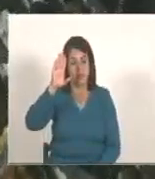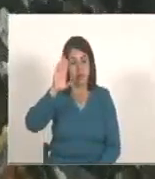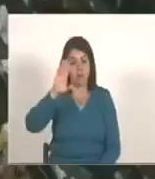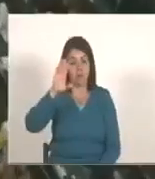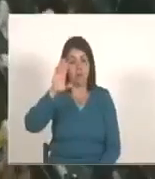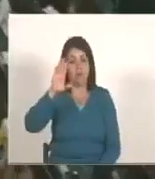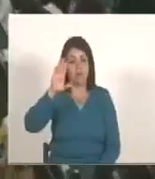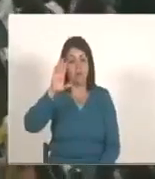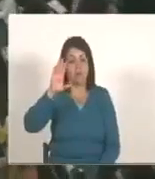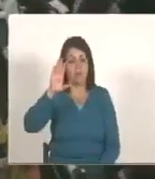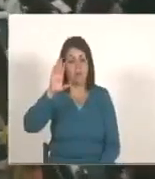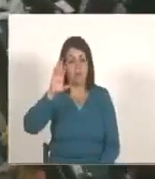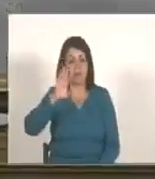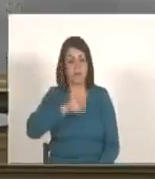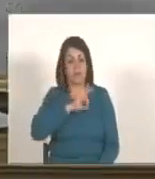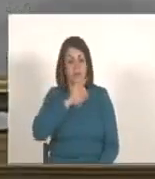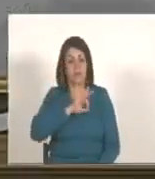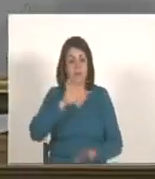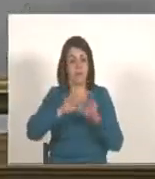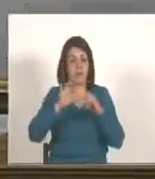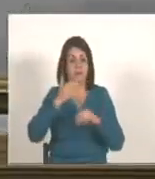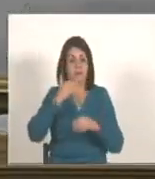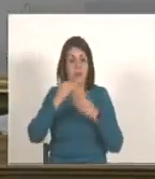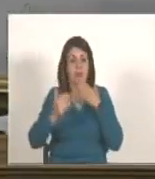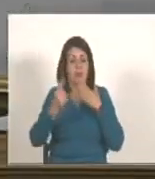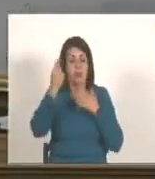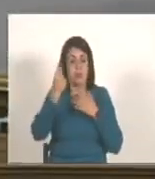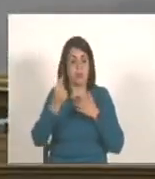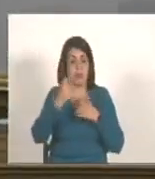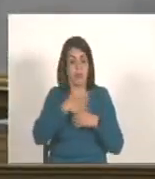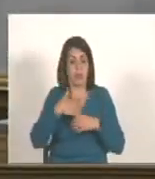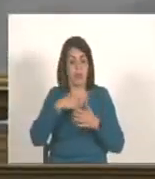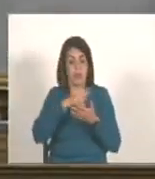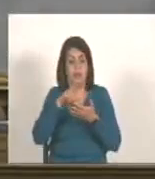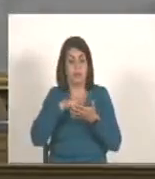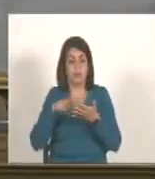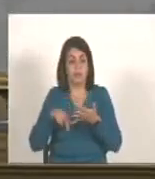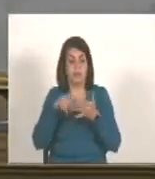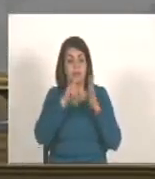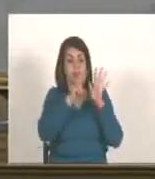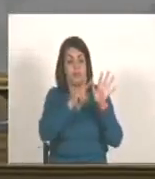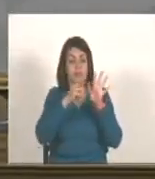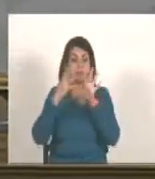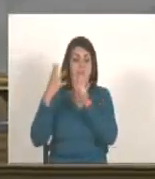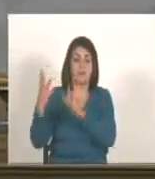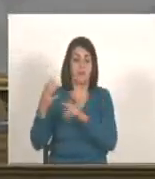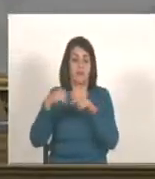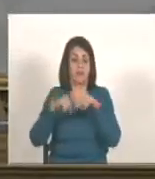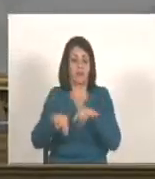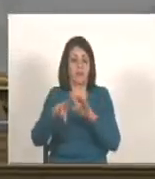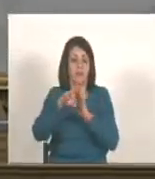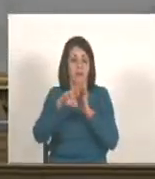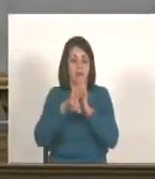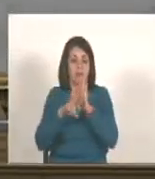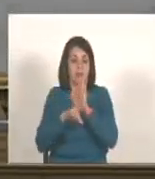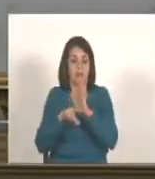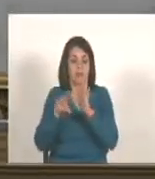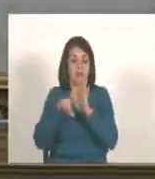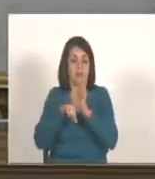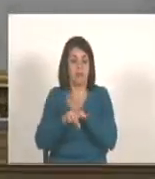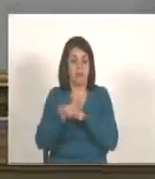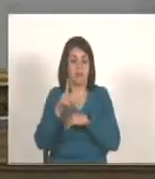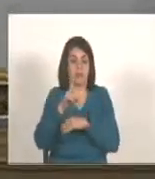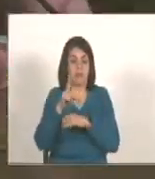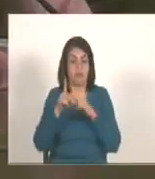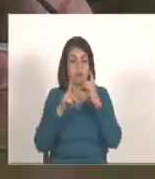Ciudadana secretaria, a solicitud de un diputado, quiero ceder lectura al artículo 79 del Reglamento Interior y de